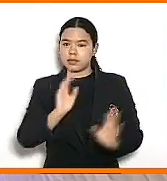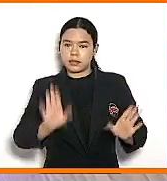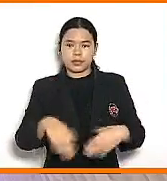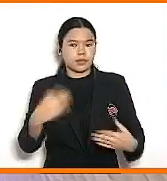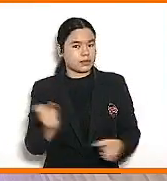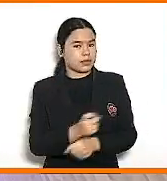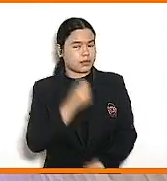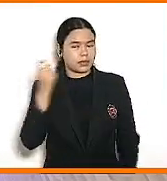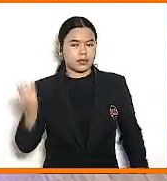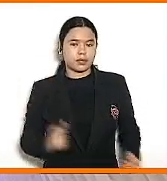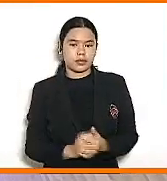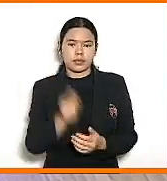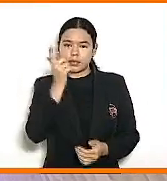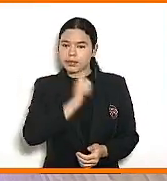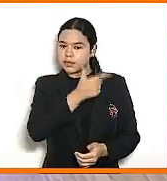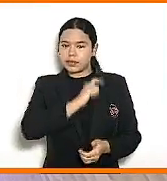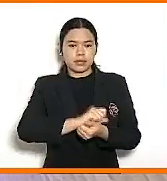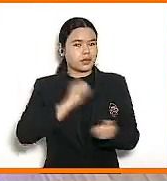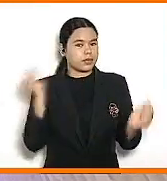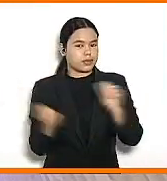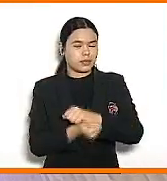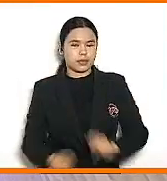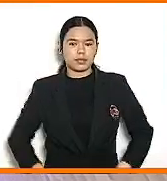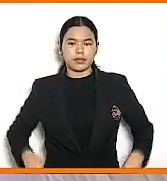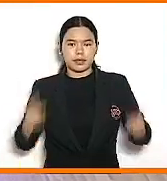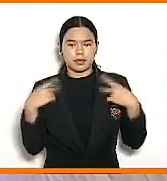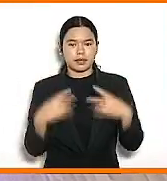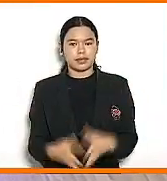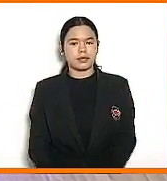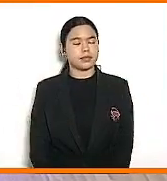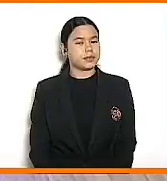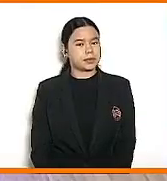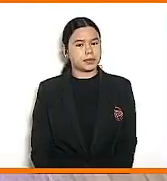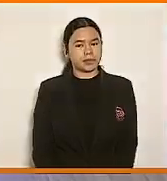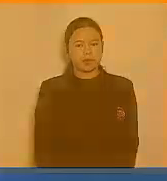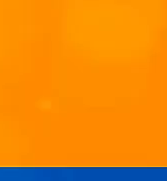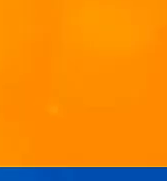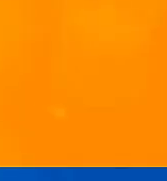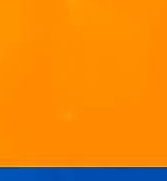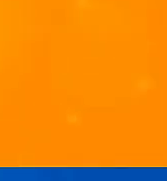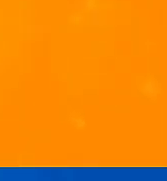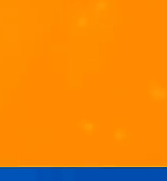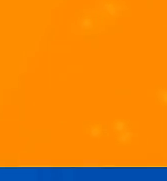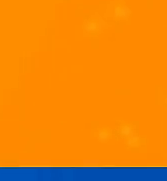vos, cómo te la vas a ganar? Loto te cambia la vida. ¡Ay, qué bonito!